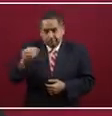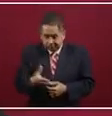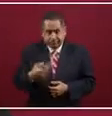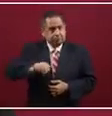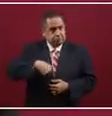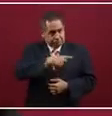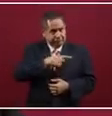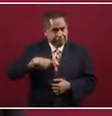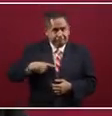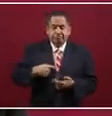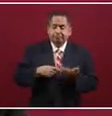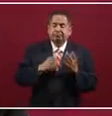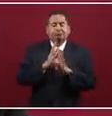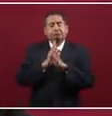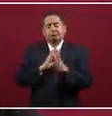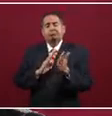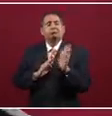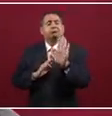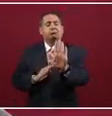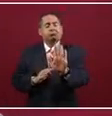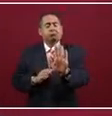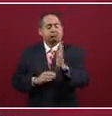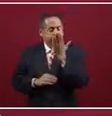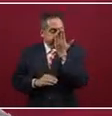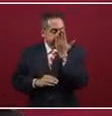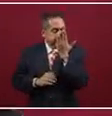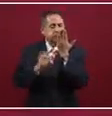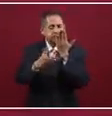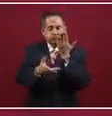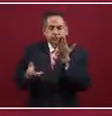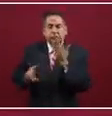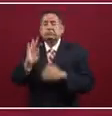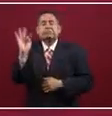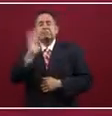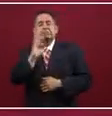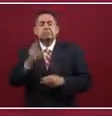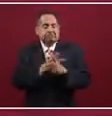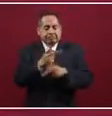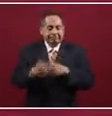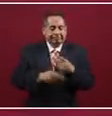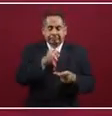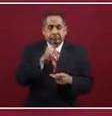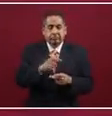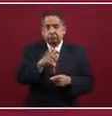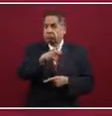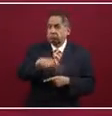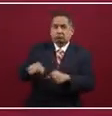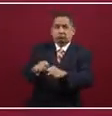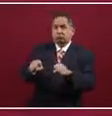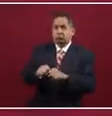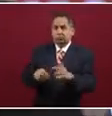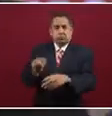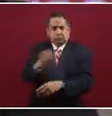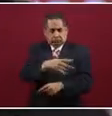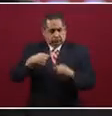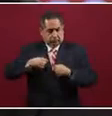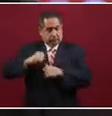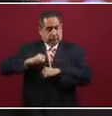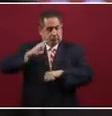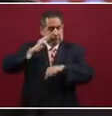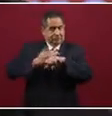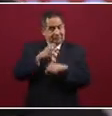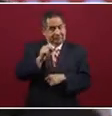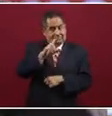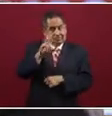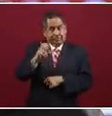habría hecho la autoridad migratoria de mi país en ponerme en una sala, aunque sea el canciller de México. Y eso es para protección de todas